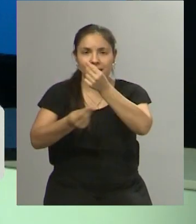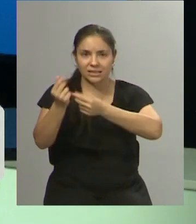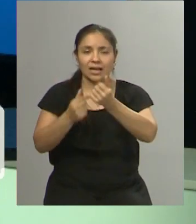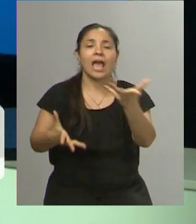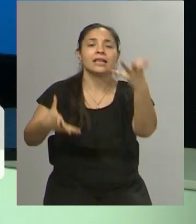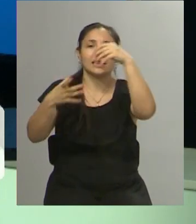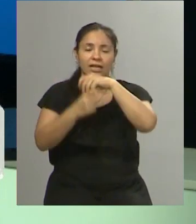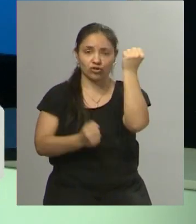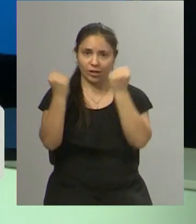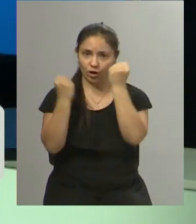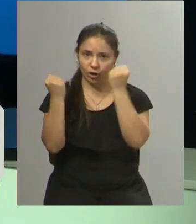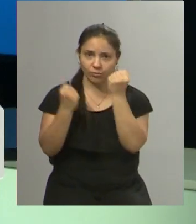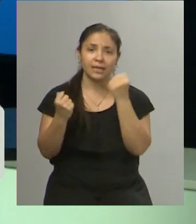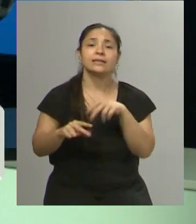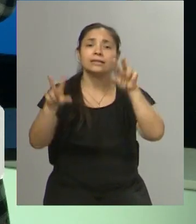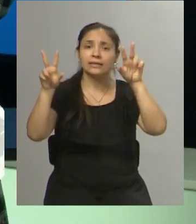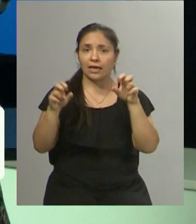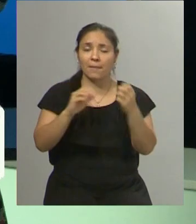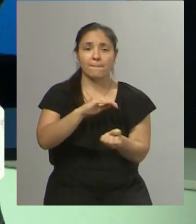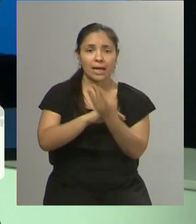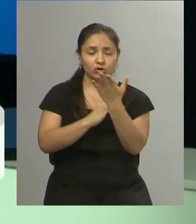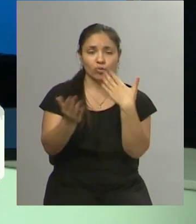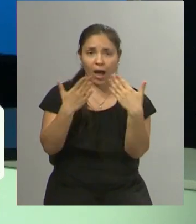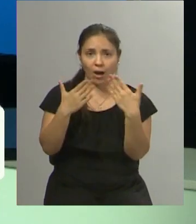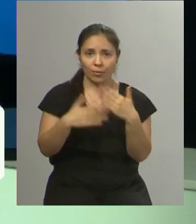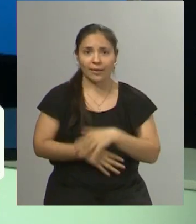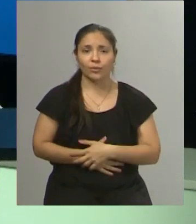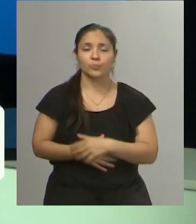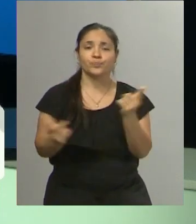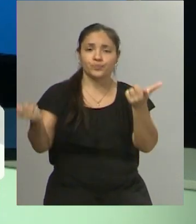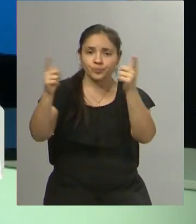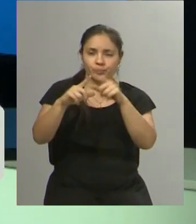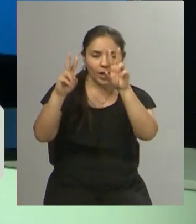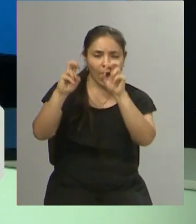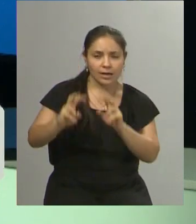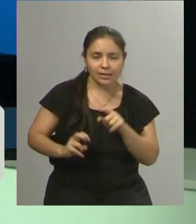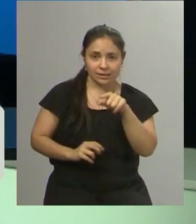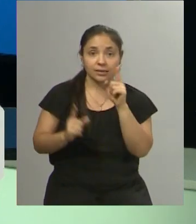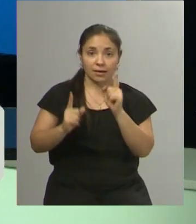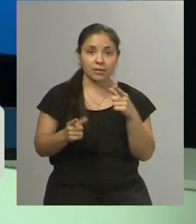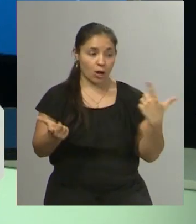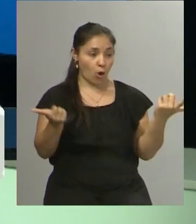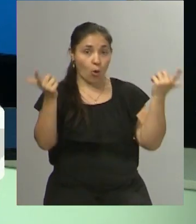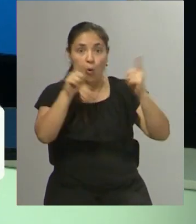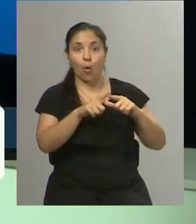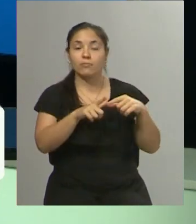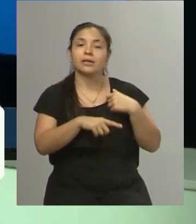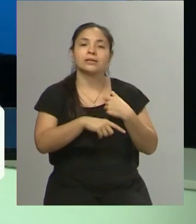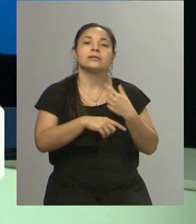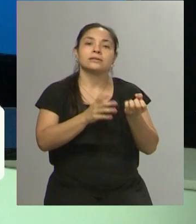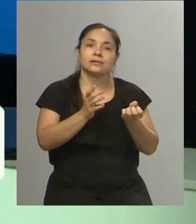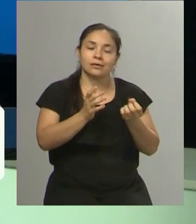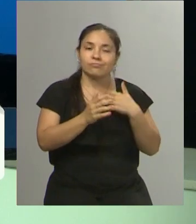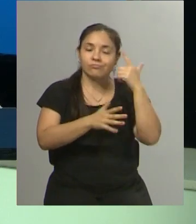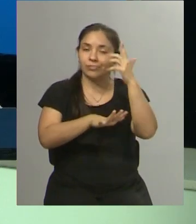del Mercosur, haciendo un análisis en realidad del bloque, pero además en estos días donde la cumbre ha generado